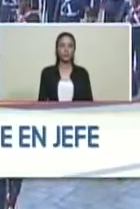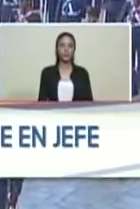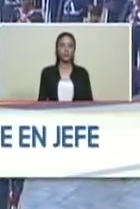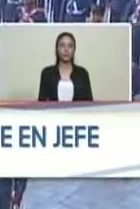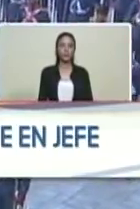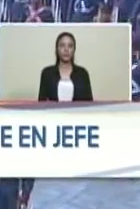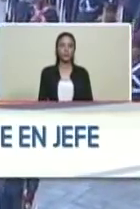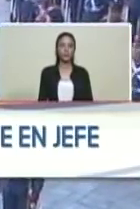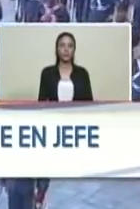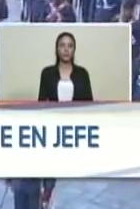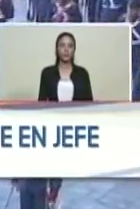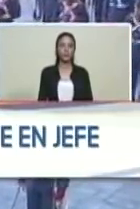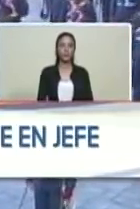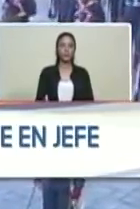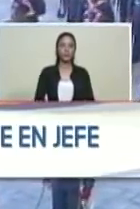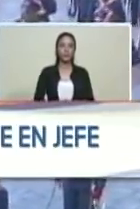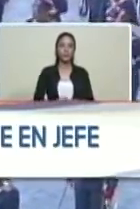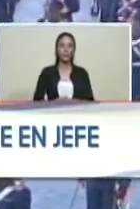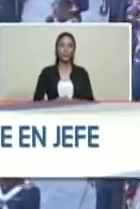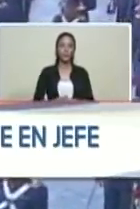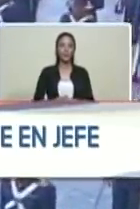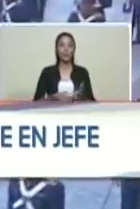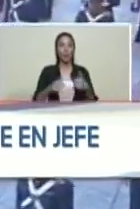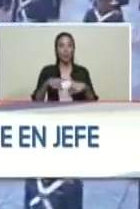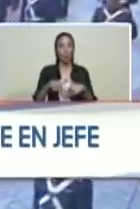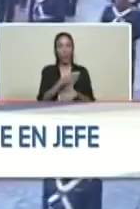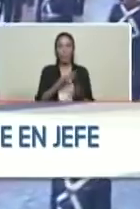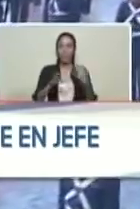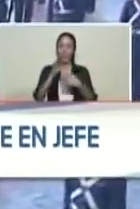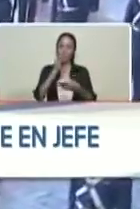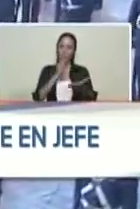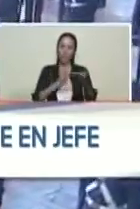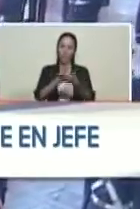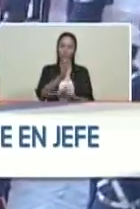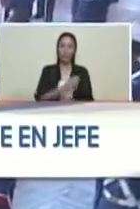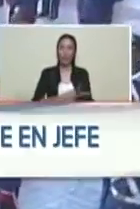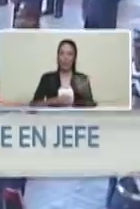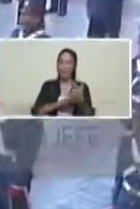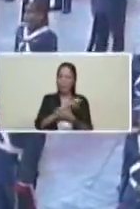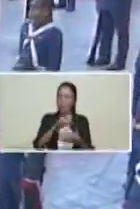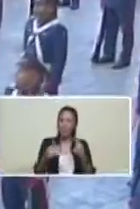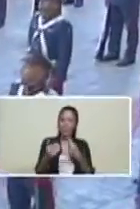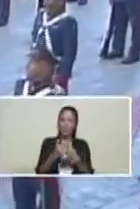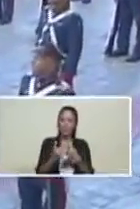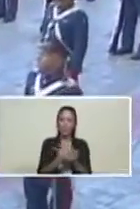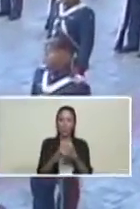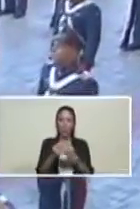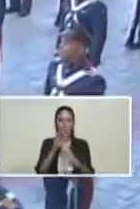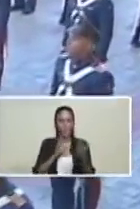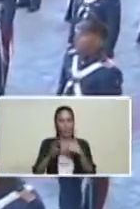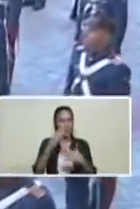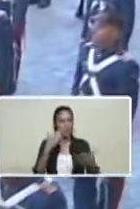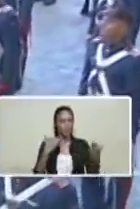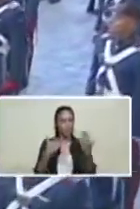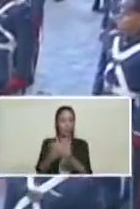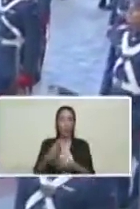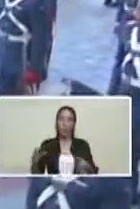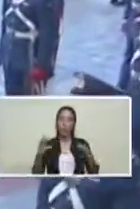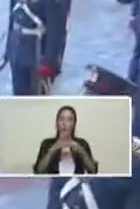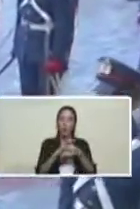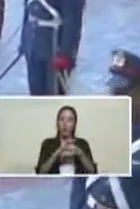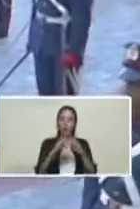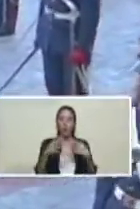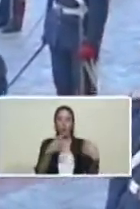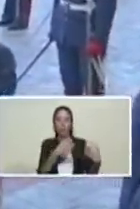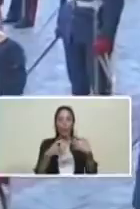hoy más que nunca tenemos patria y pase lo que pase en cualquier circunstancia seguiremos teniendo patria unidad lucha